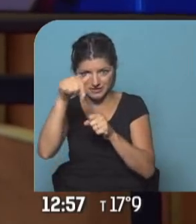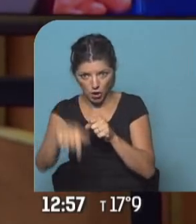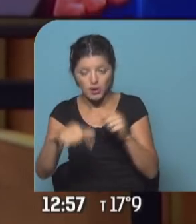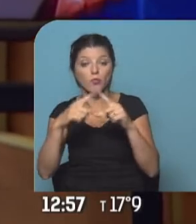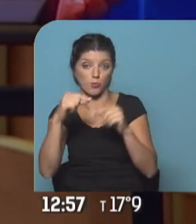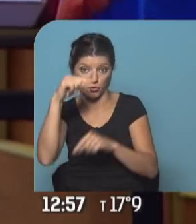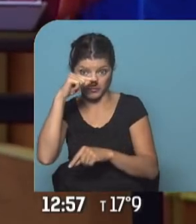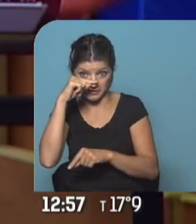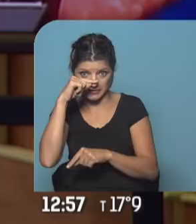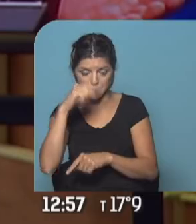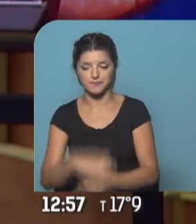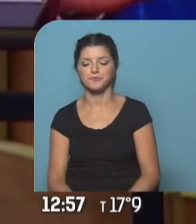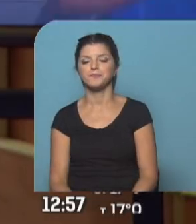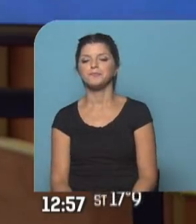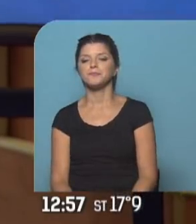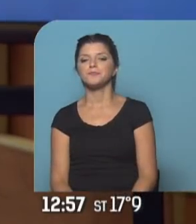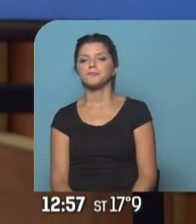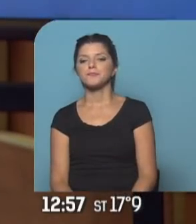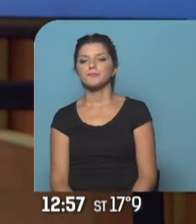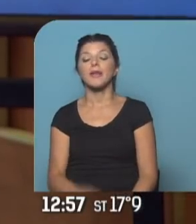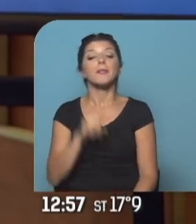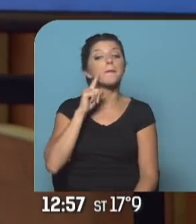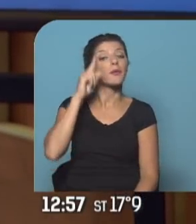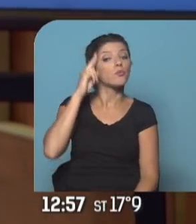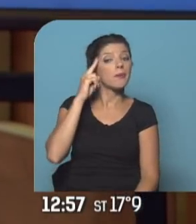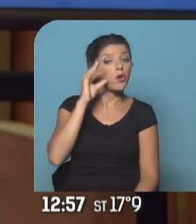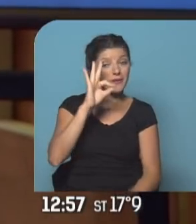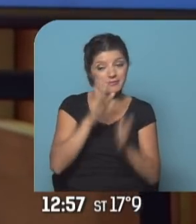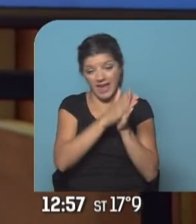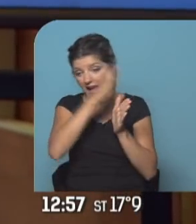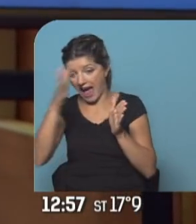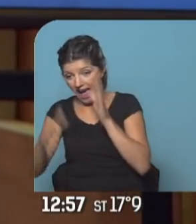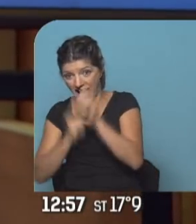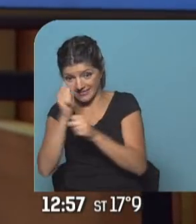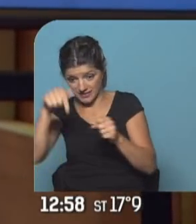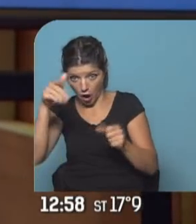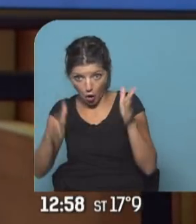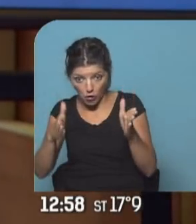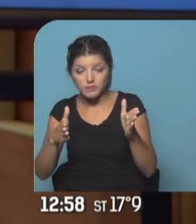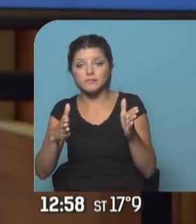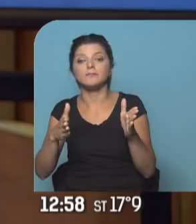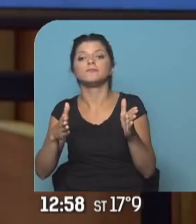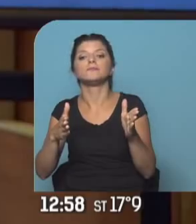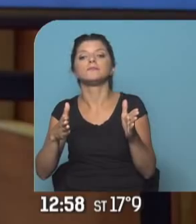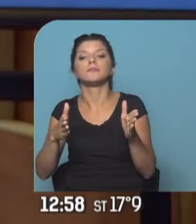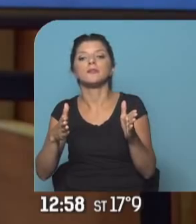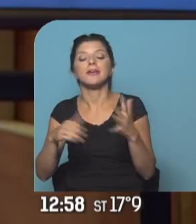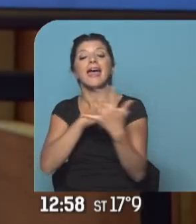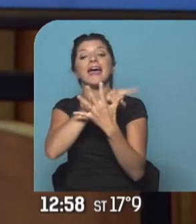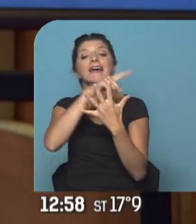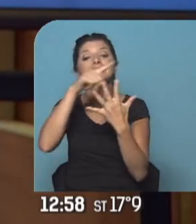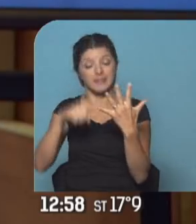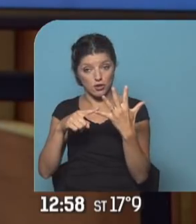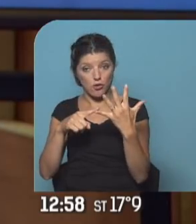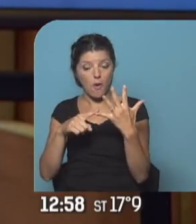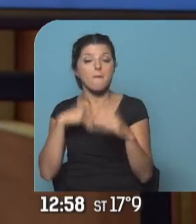1990. Hasta ahora hubo 6 presidentes, 5 de la coalición, llamémosla progresista,